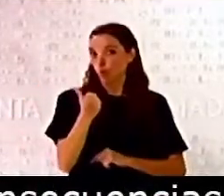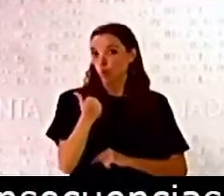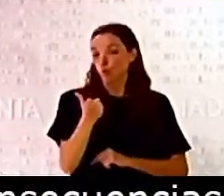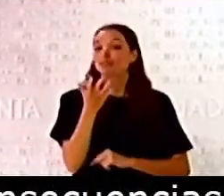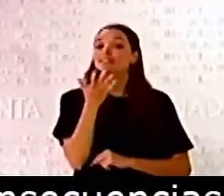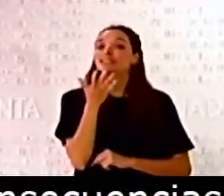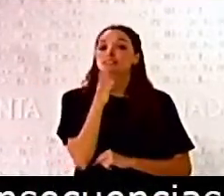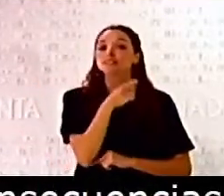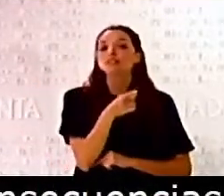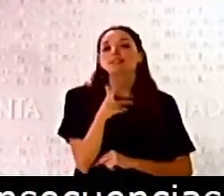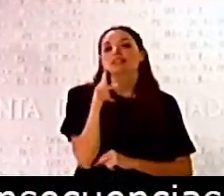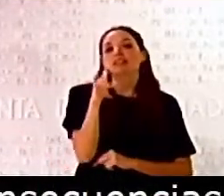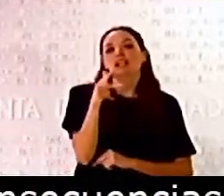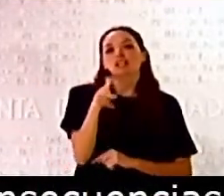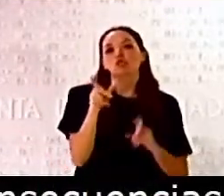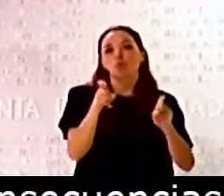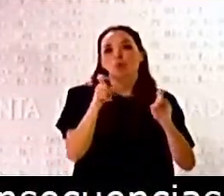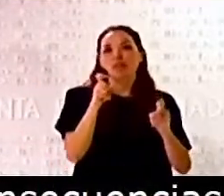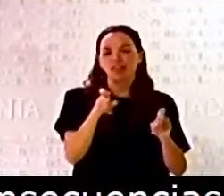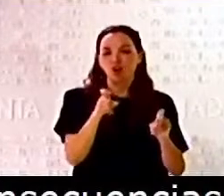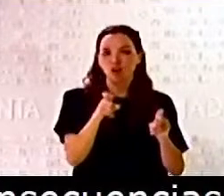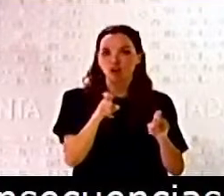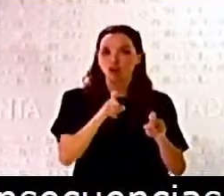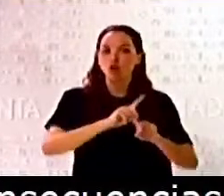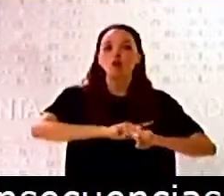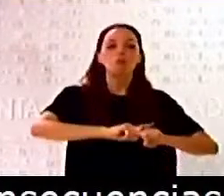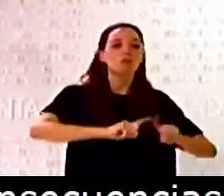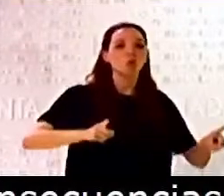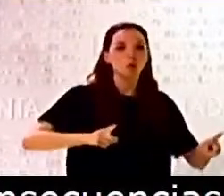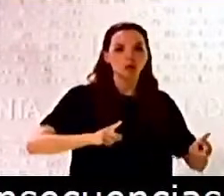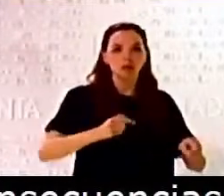educación a esos ciudadanos.